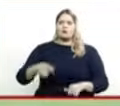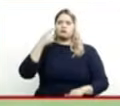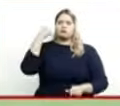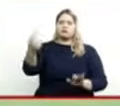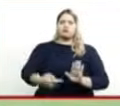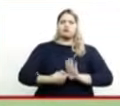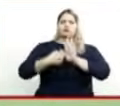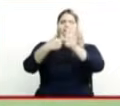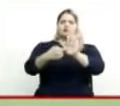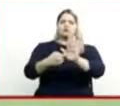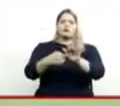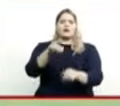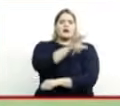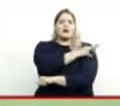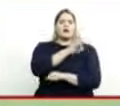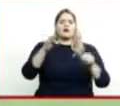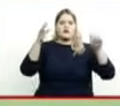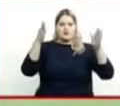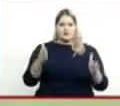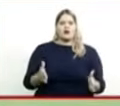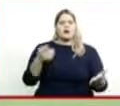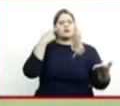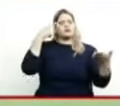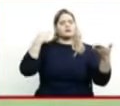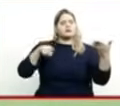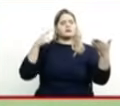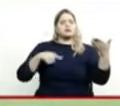ante la Fiscalía General de la República.